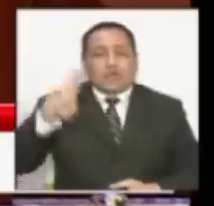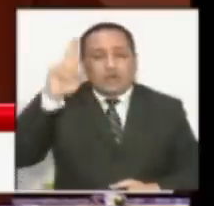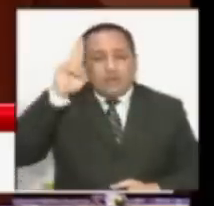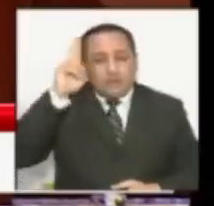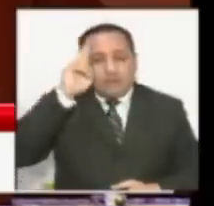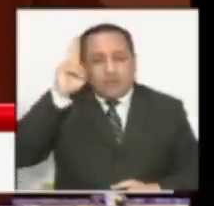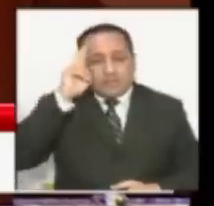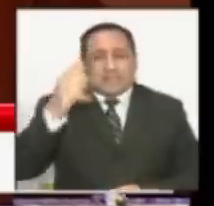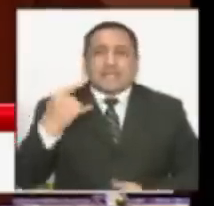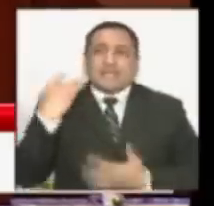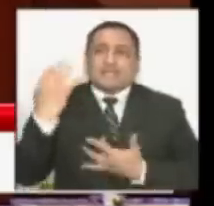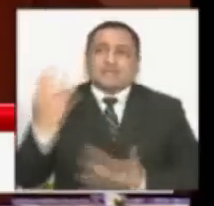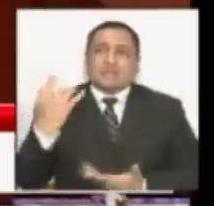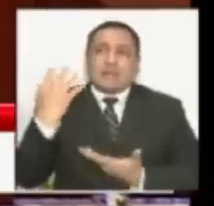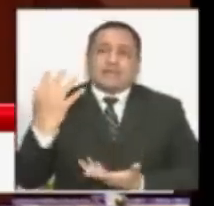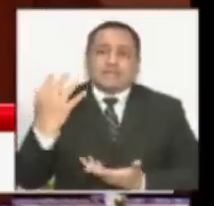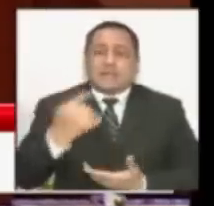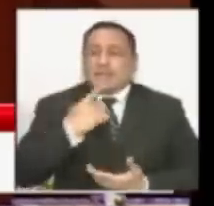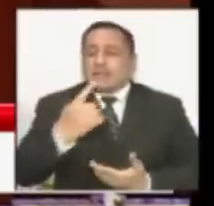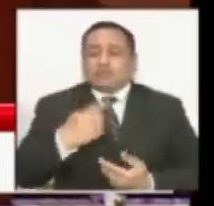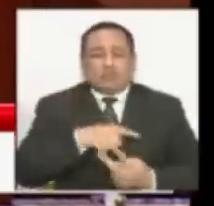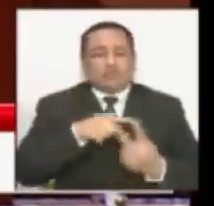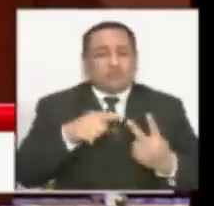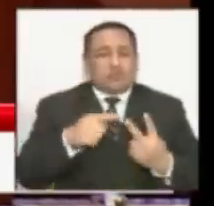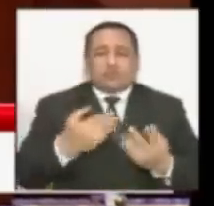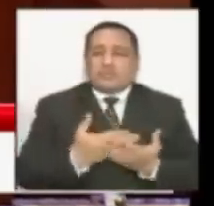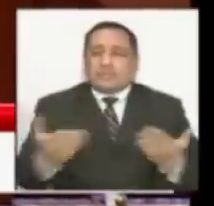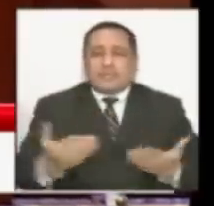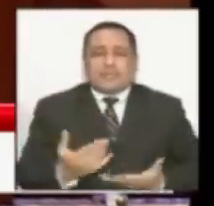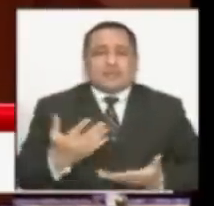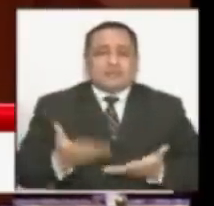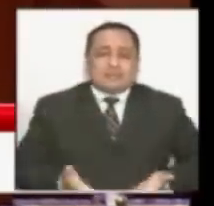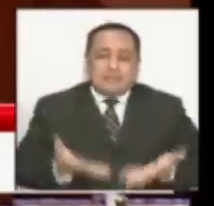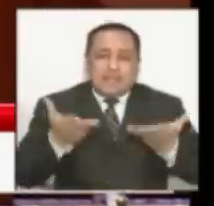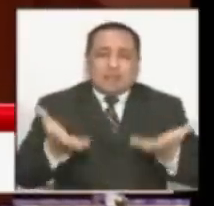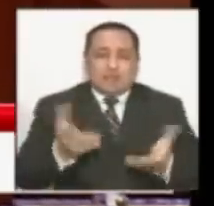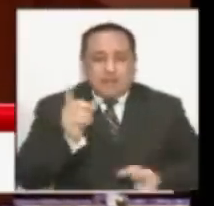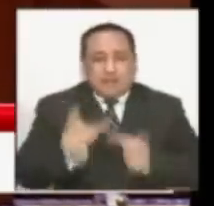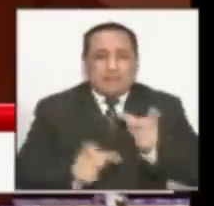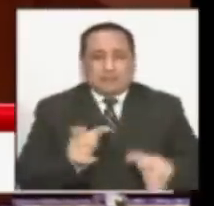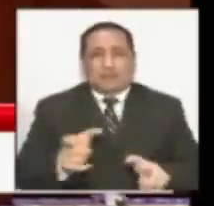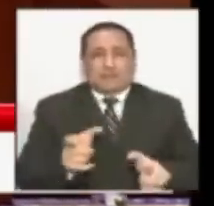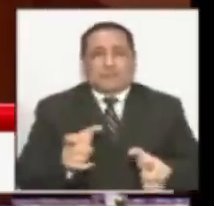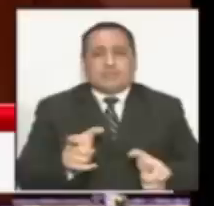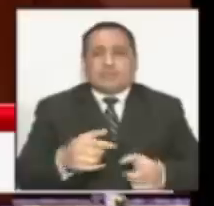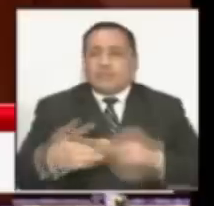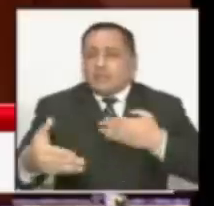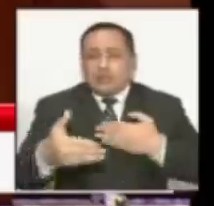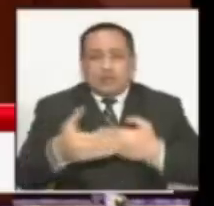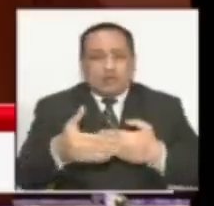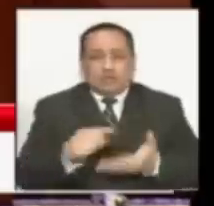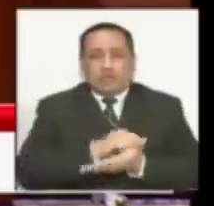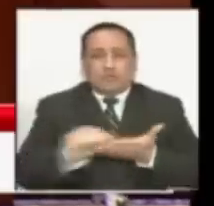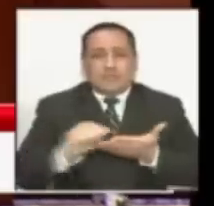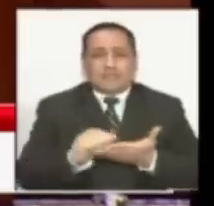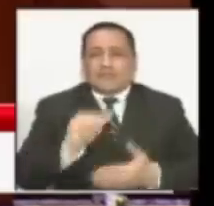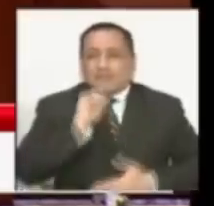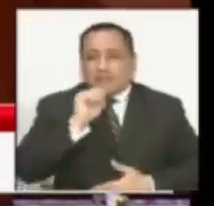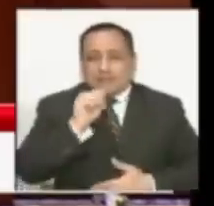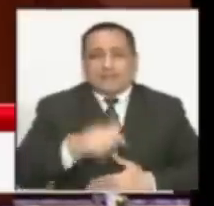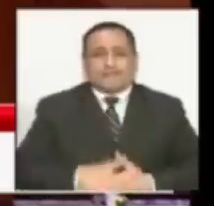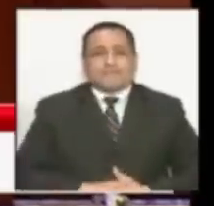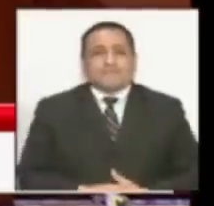Confianza y esperanza son dos cosas que esperamos devolverle a la ciudadanía en los cortos meses que nos